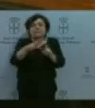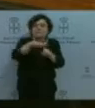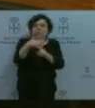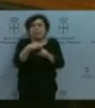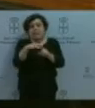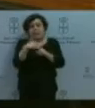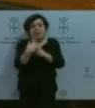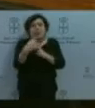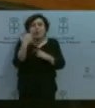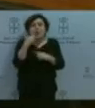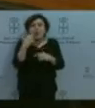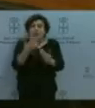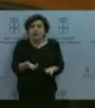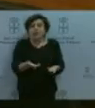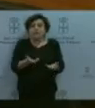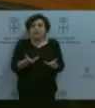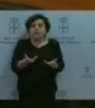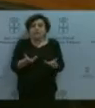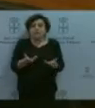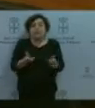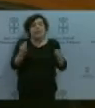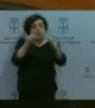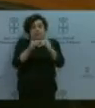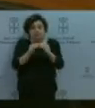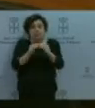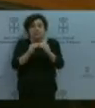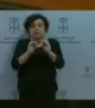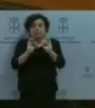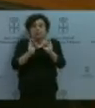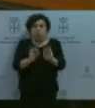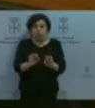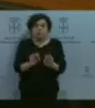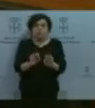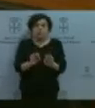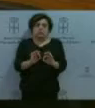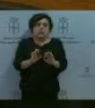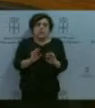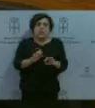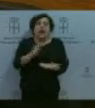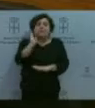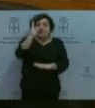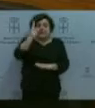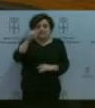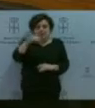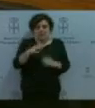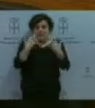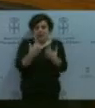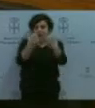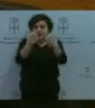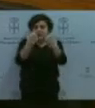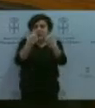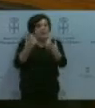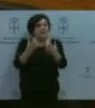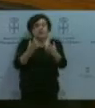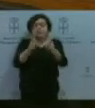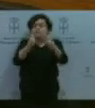común, incluso en la aceptación que tiene para esta Cámara, en que hay que abordar. Hay que abordarlo para que no se den determinados tipos de